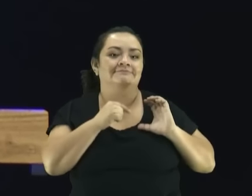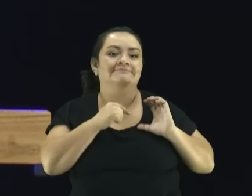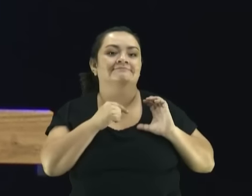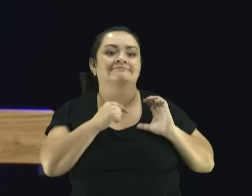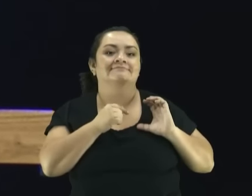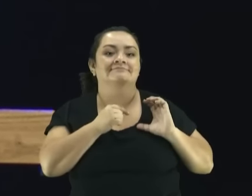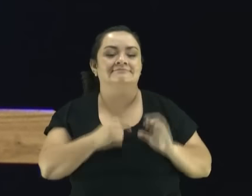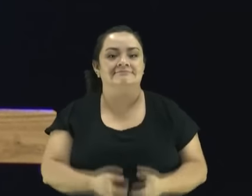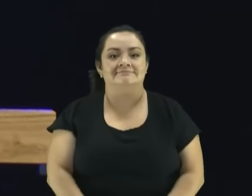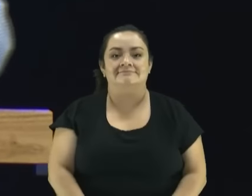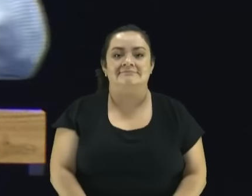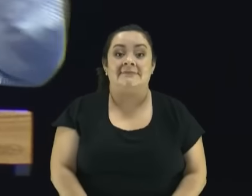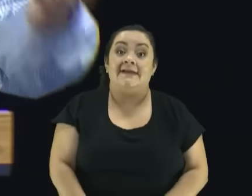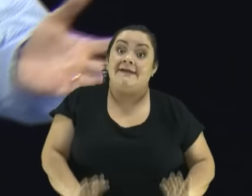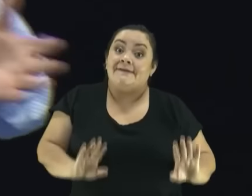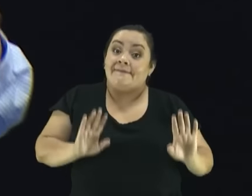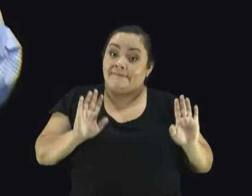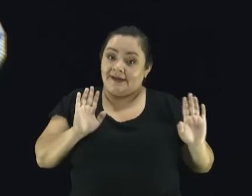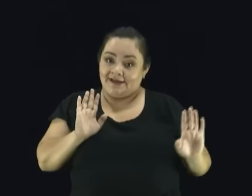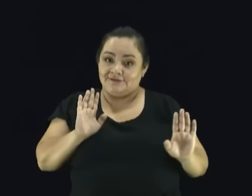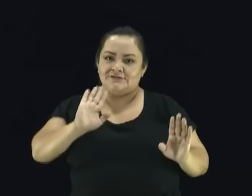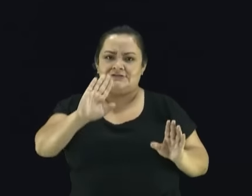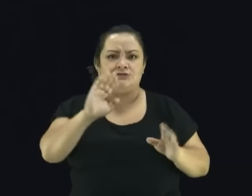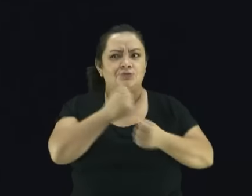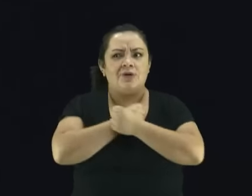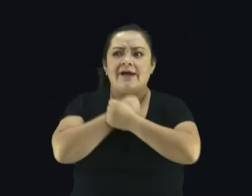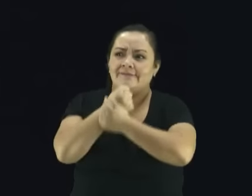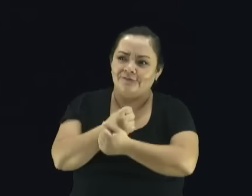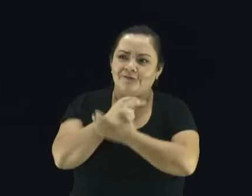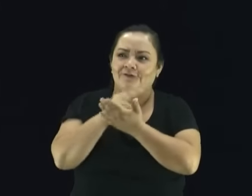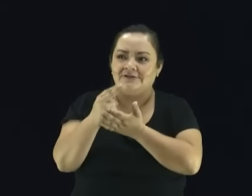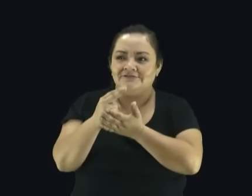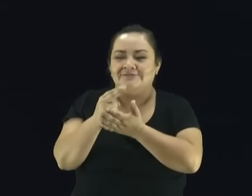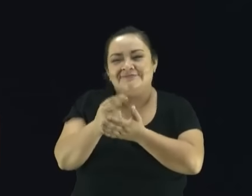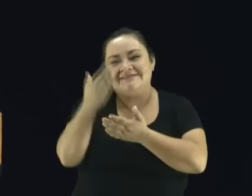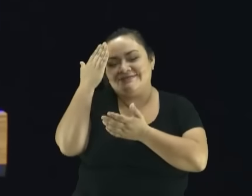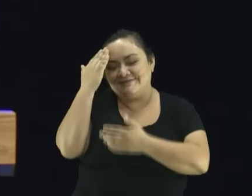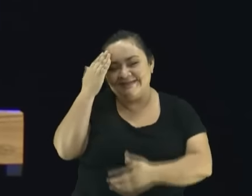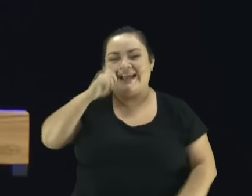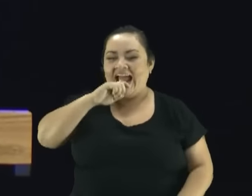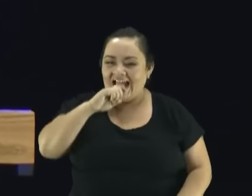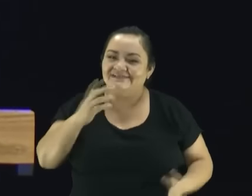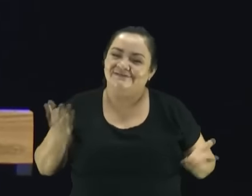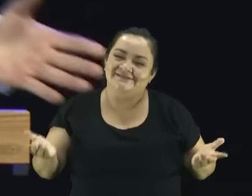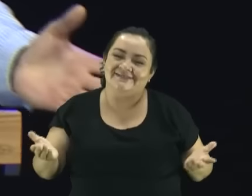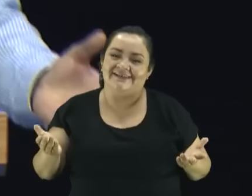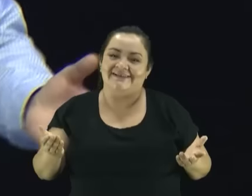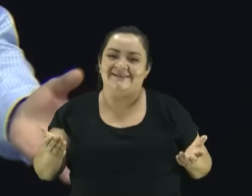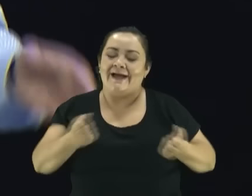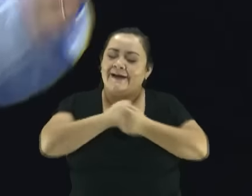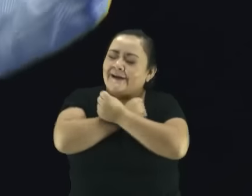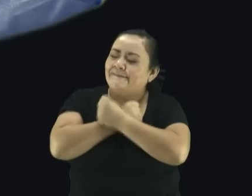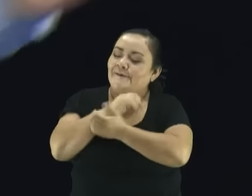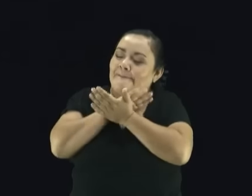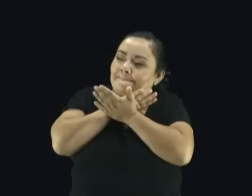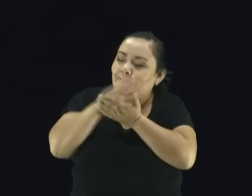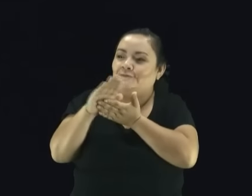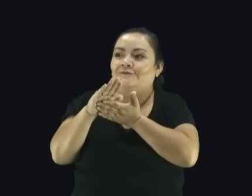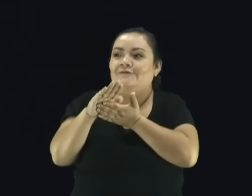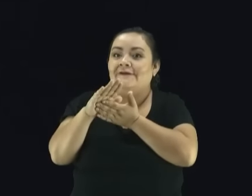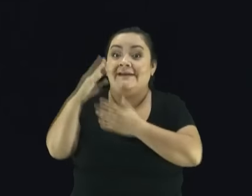correctas pero si ante tu amor esto acabado Pues porque hay que decirlo verdad sí aunque tu amor puro prefirió